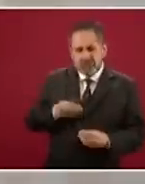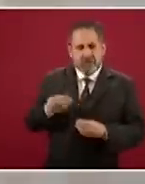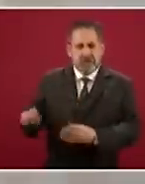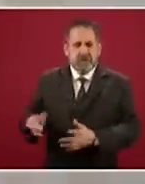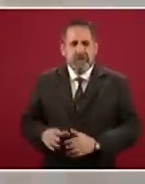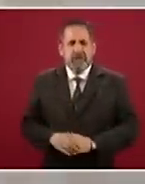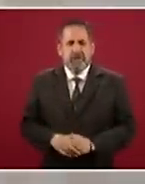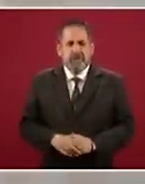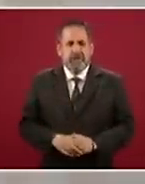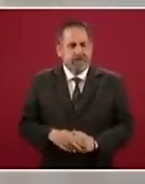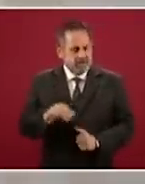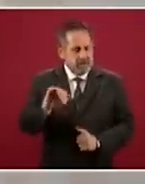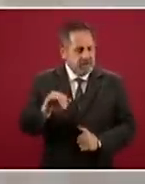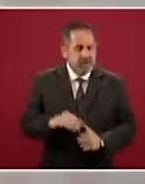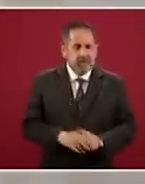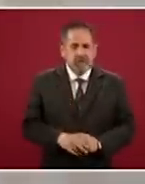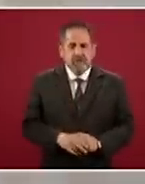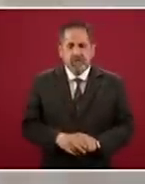Sí,